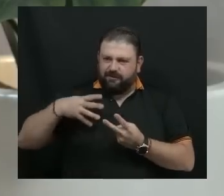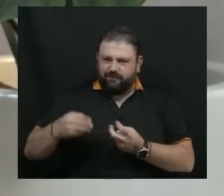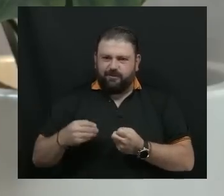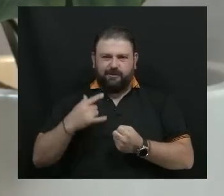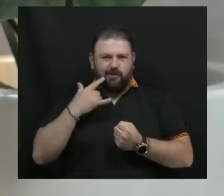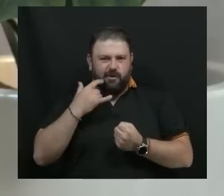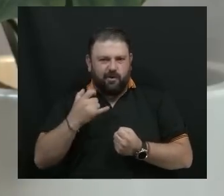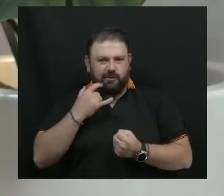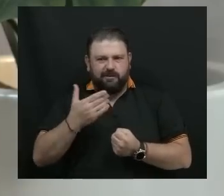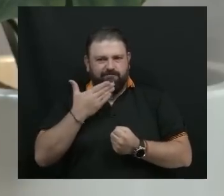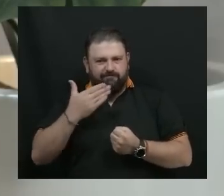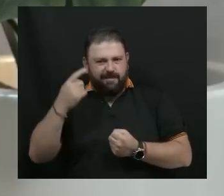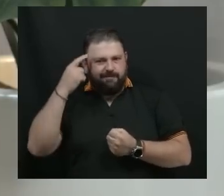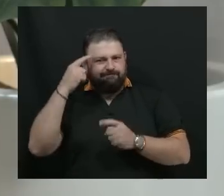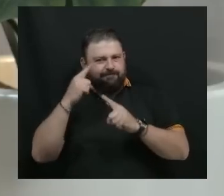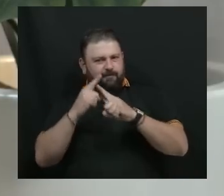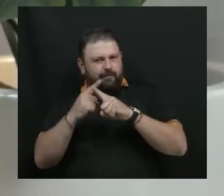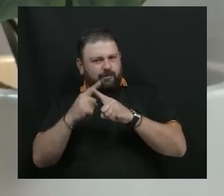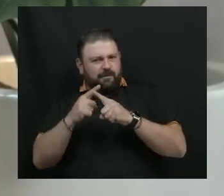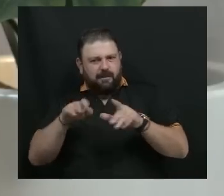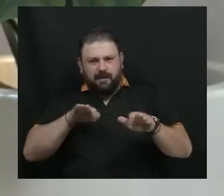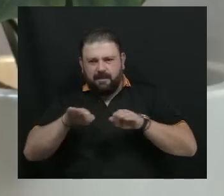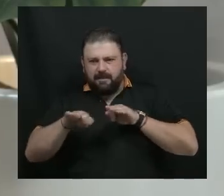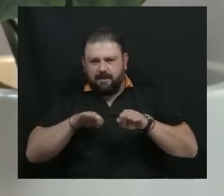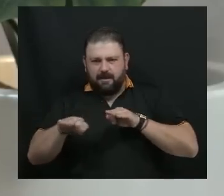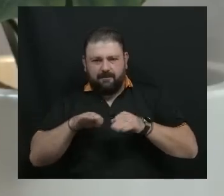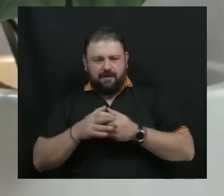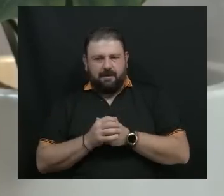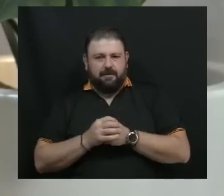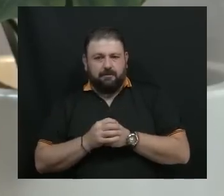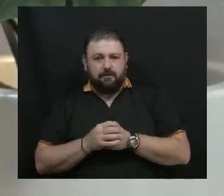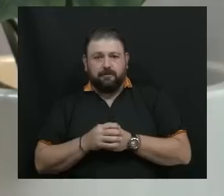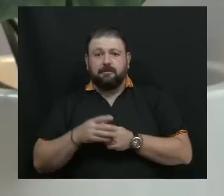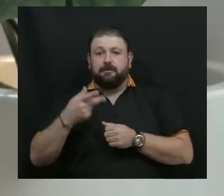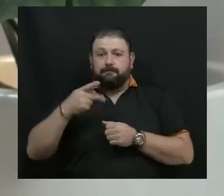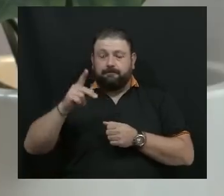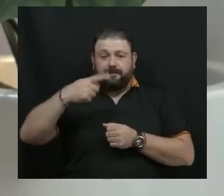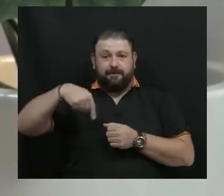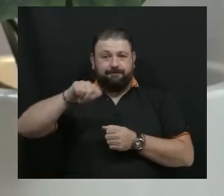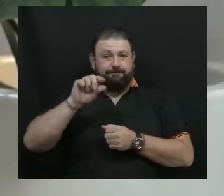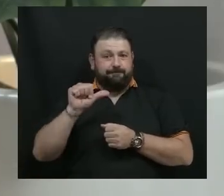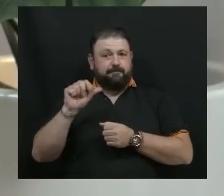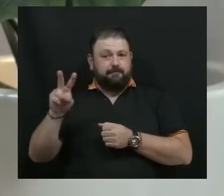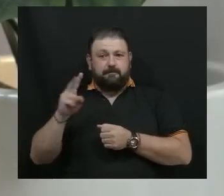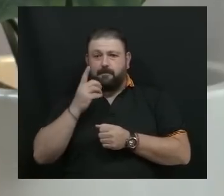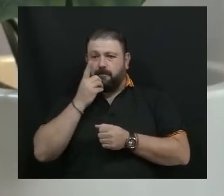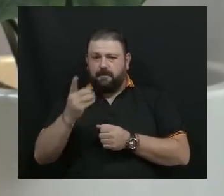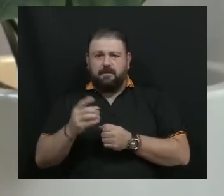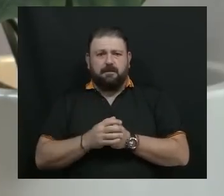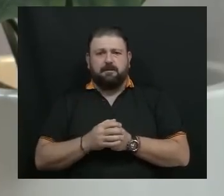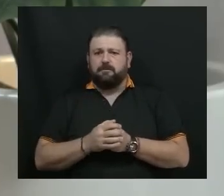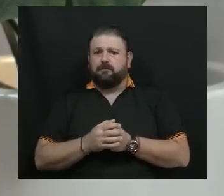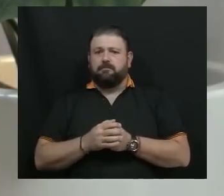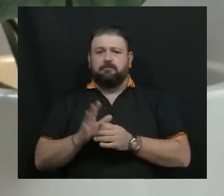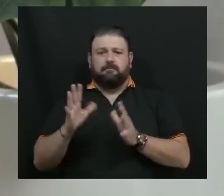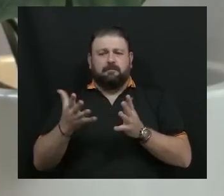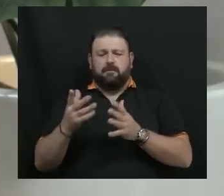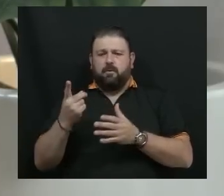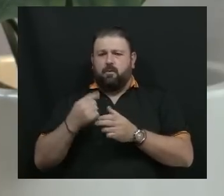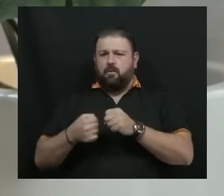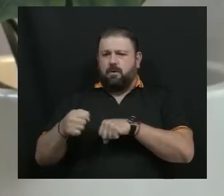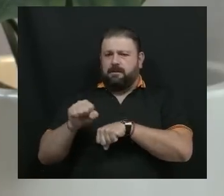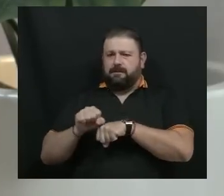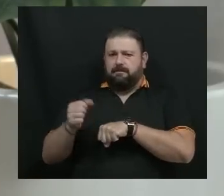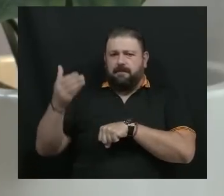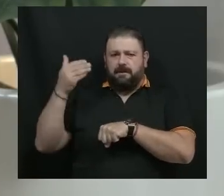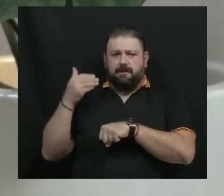con esa actitud positiva. Como bien lo mencionó nuestro presidente Amaury Vergara, pasamos hace unas semanas